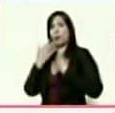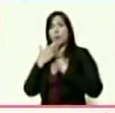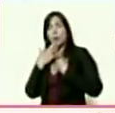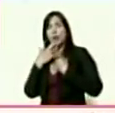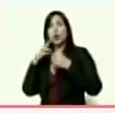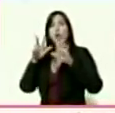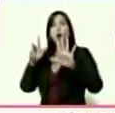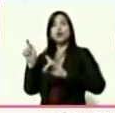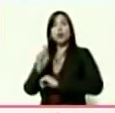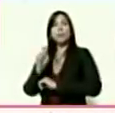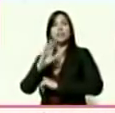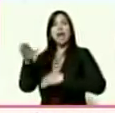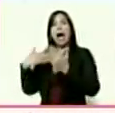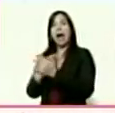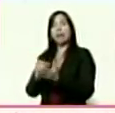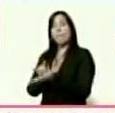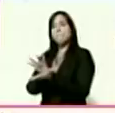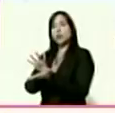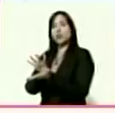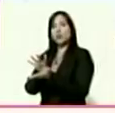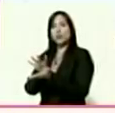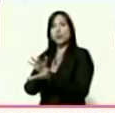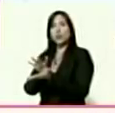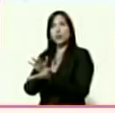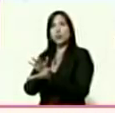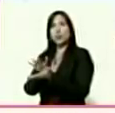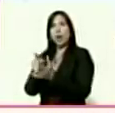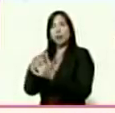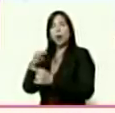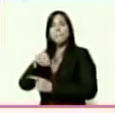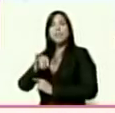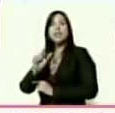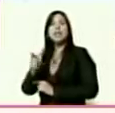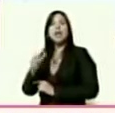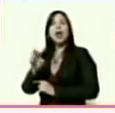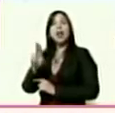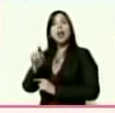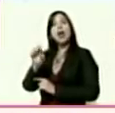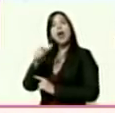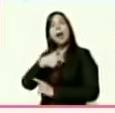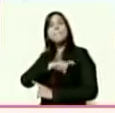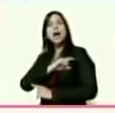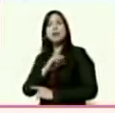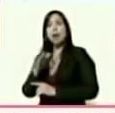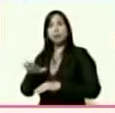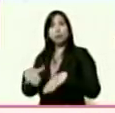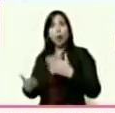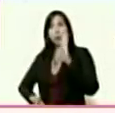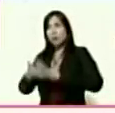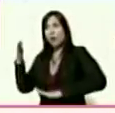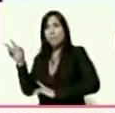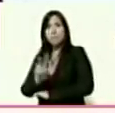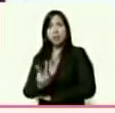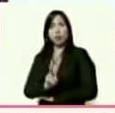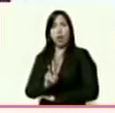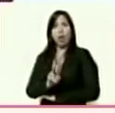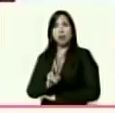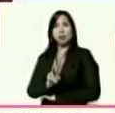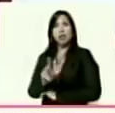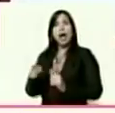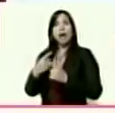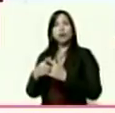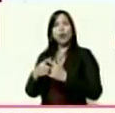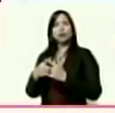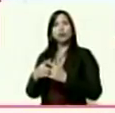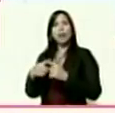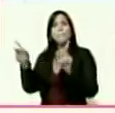8 meses hasta que los corrieron. Miguel Enrique Otero en España, cuando se fue de Venezuela. Por eso el Nacional jamás